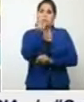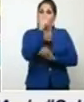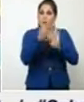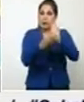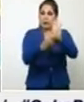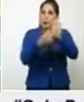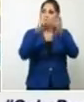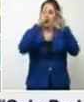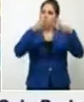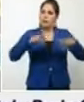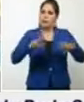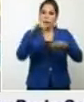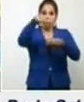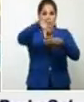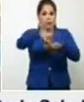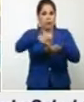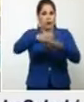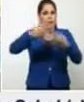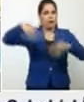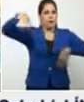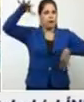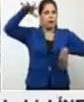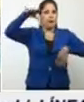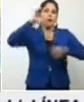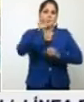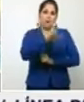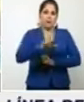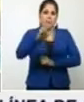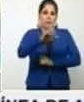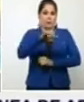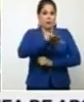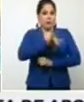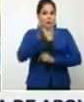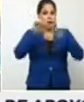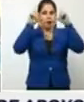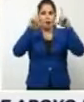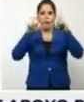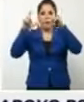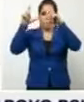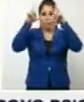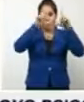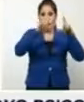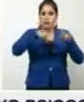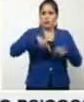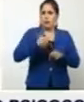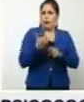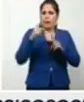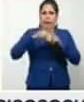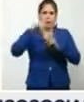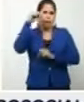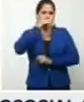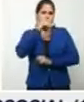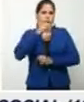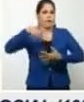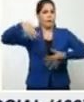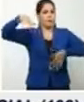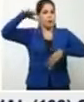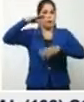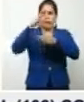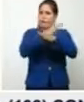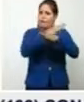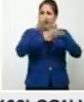sociales integrantes del ballet agramontino. Instantáneas que funden el arte y la técnica danzaria. Varias